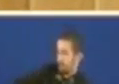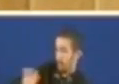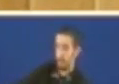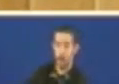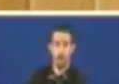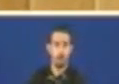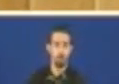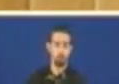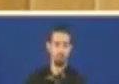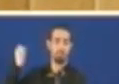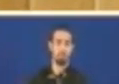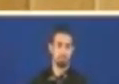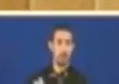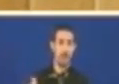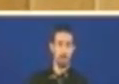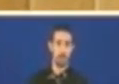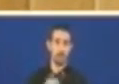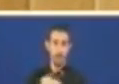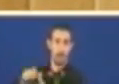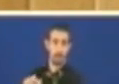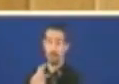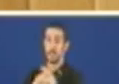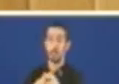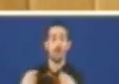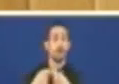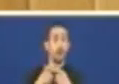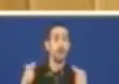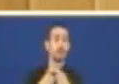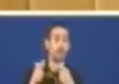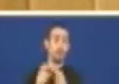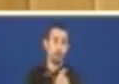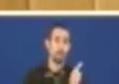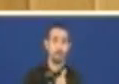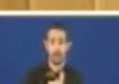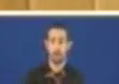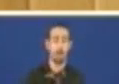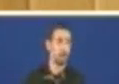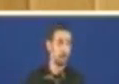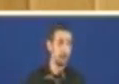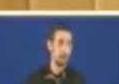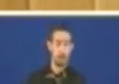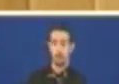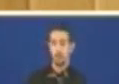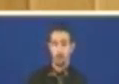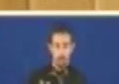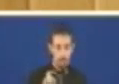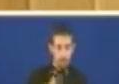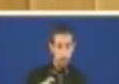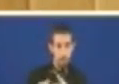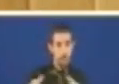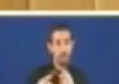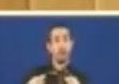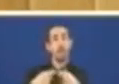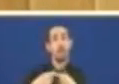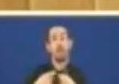solvencia. E isto son as participacións preferentes. Como fixeron? Bueno, participacións preferentes que non